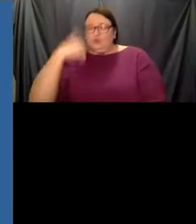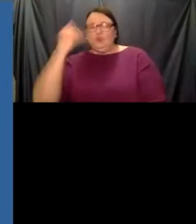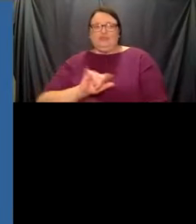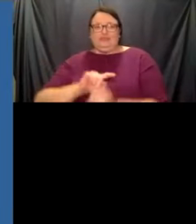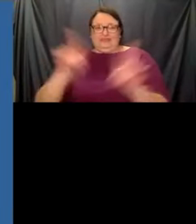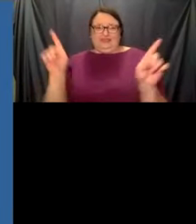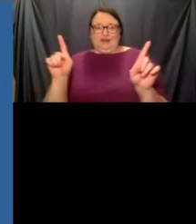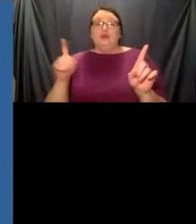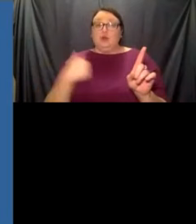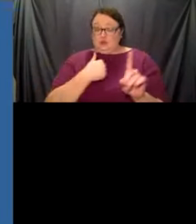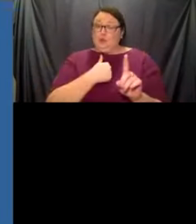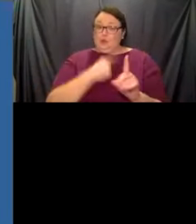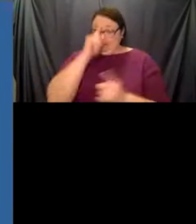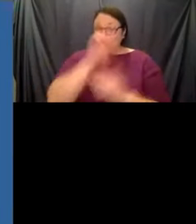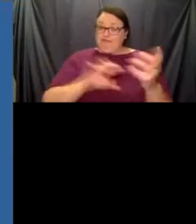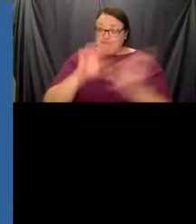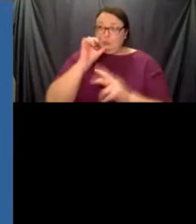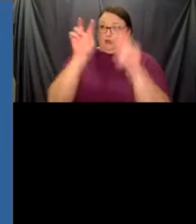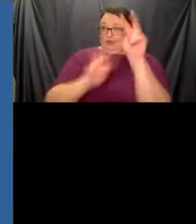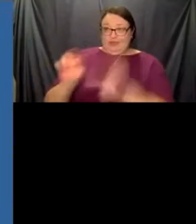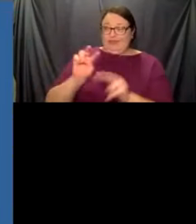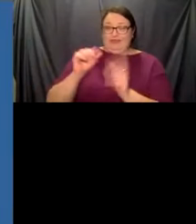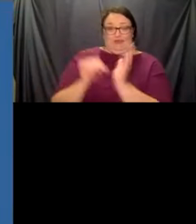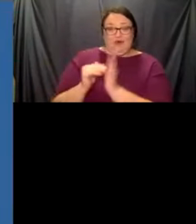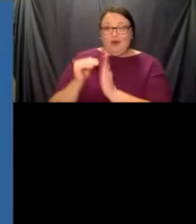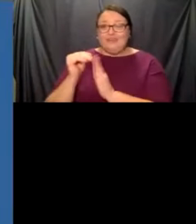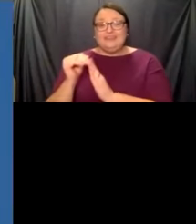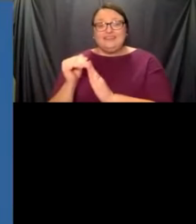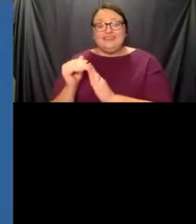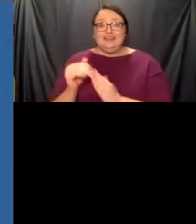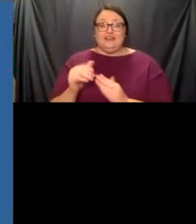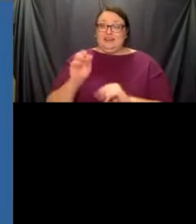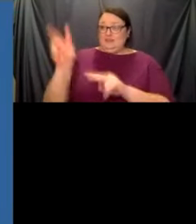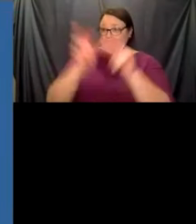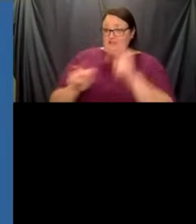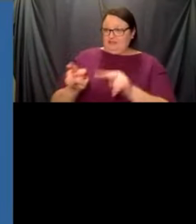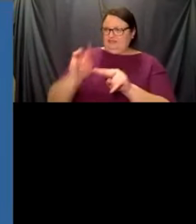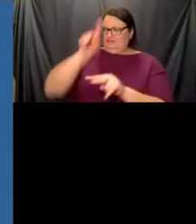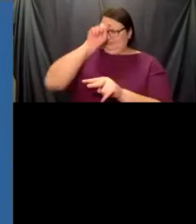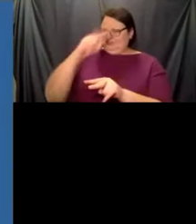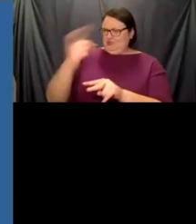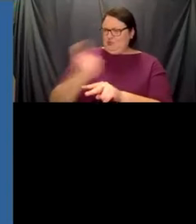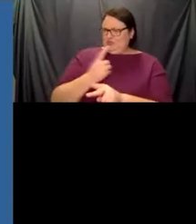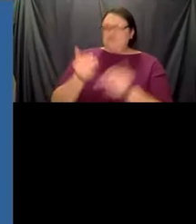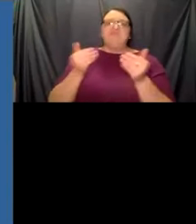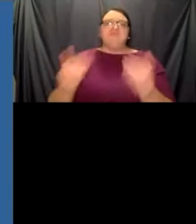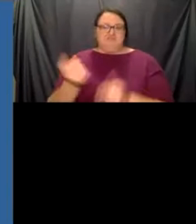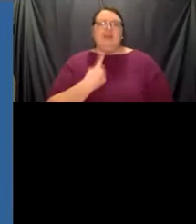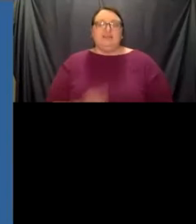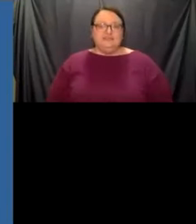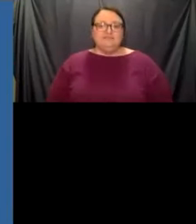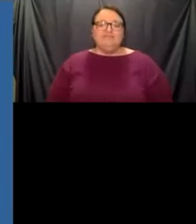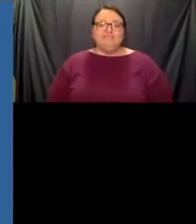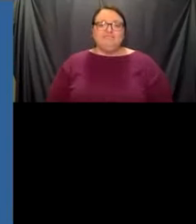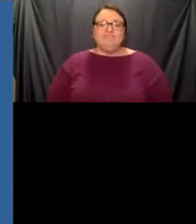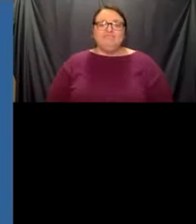en 2021, pero no se completa hasta el 2023, estará en el CAPER de 2023